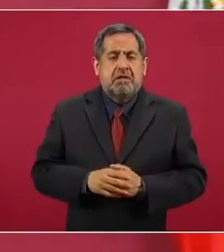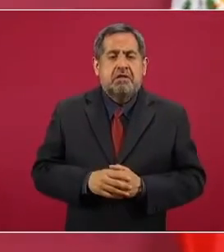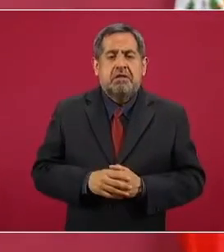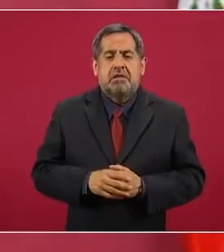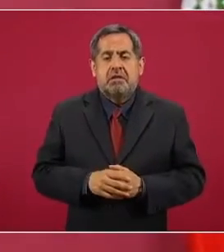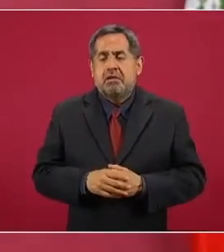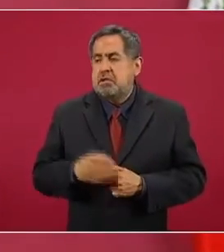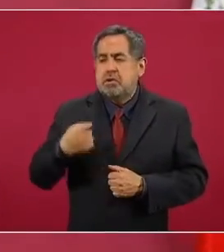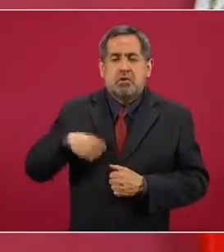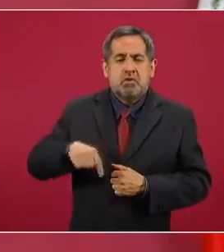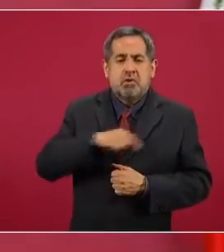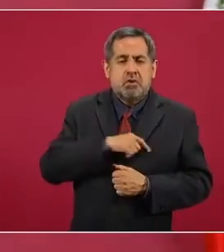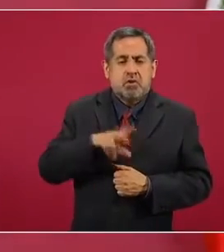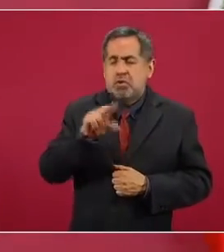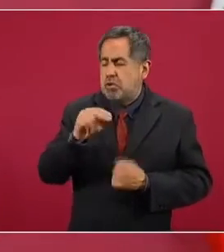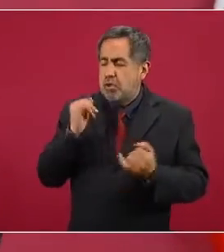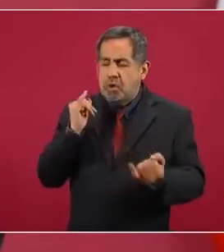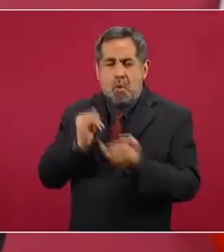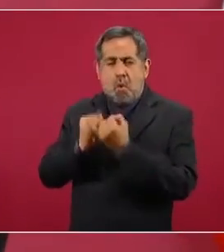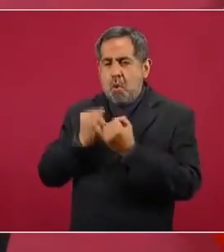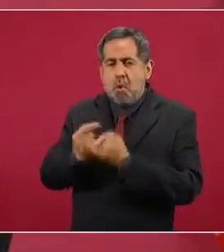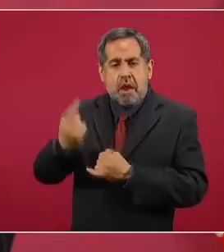Nosotros no somos iguales,